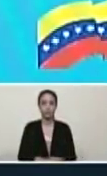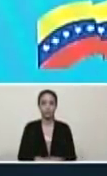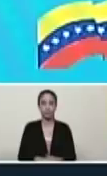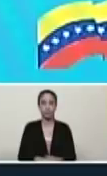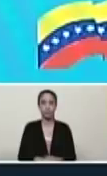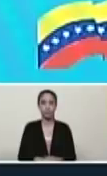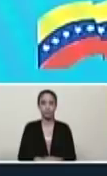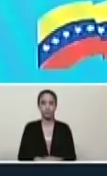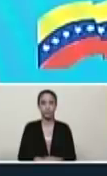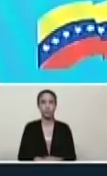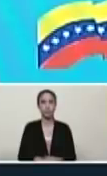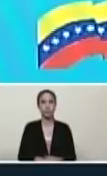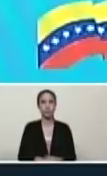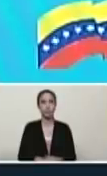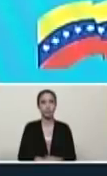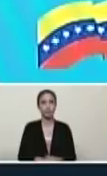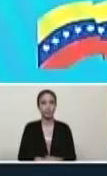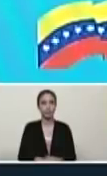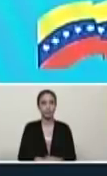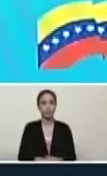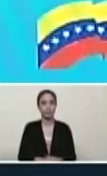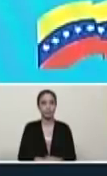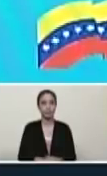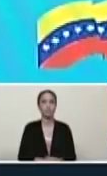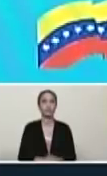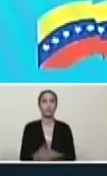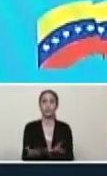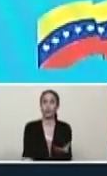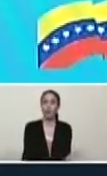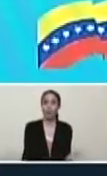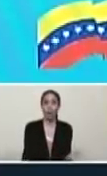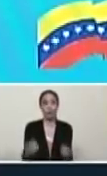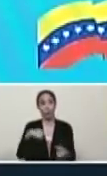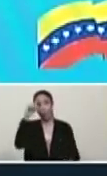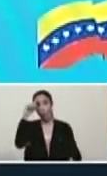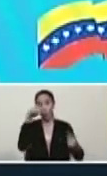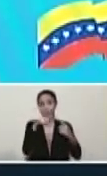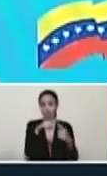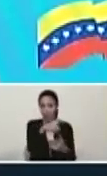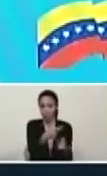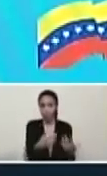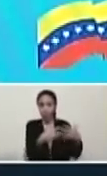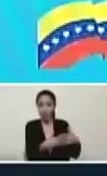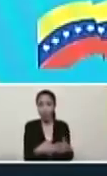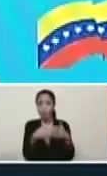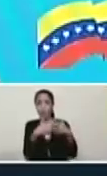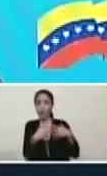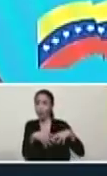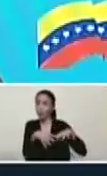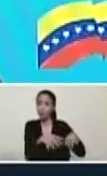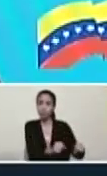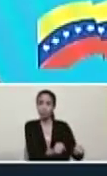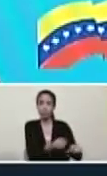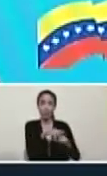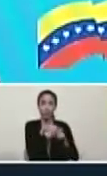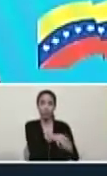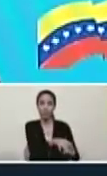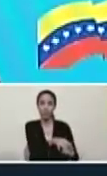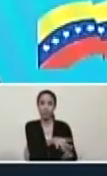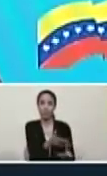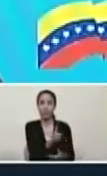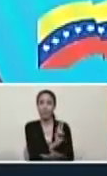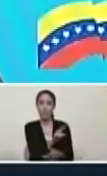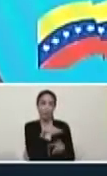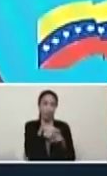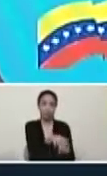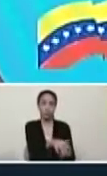tiempos. Y pretenden un proceso de colonización de Venezuela. Porque eso es lo que se